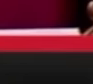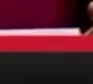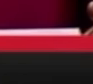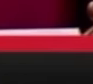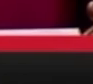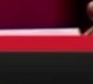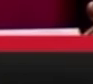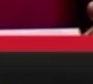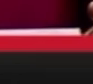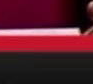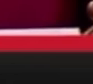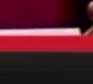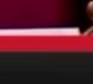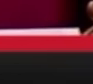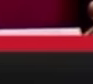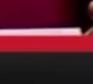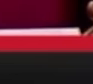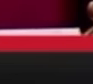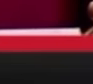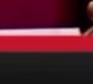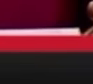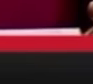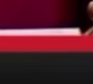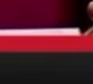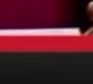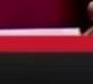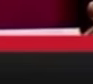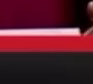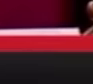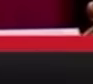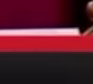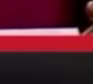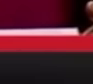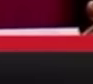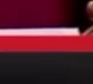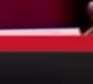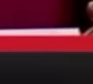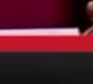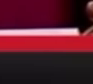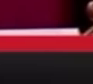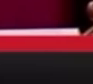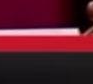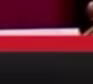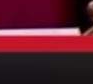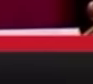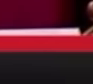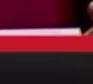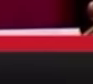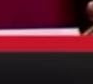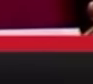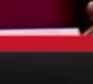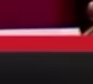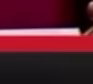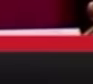por 4 años, la municipalidad ha tenido que desembolsar, por efectos de arbitrajes, hasta la